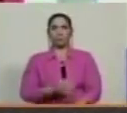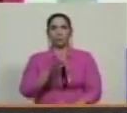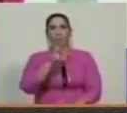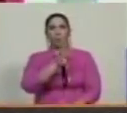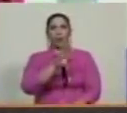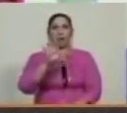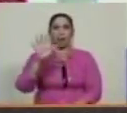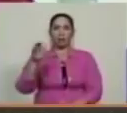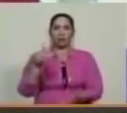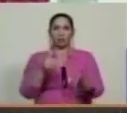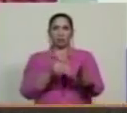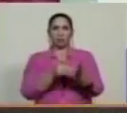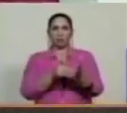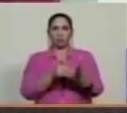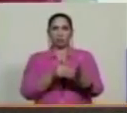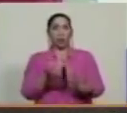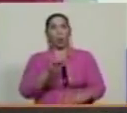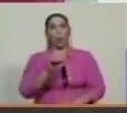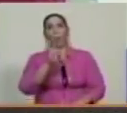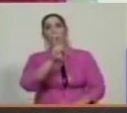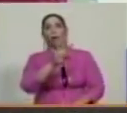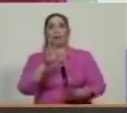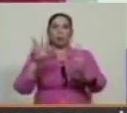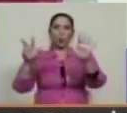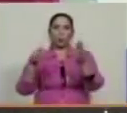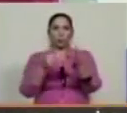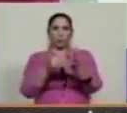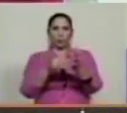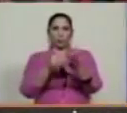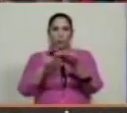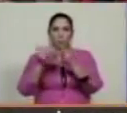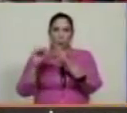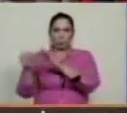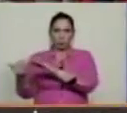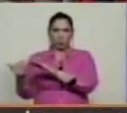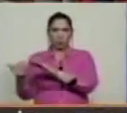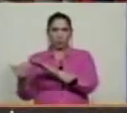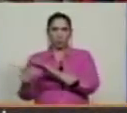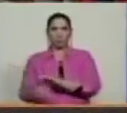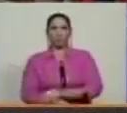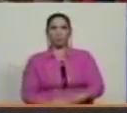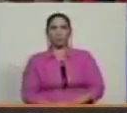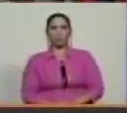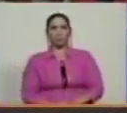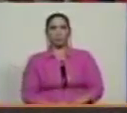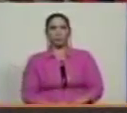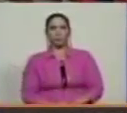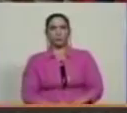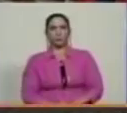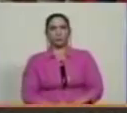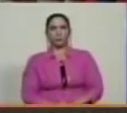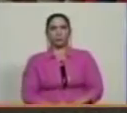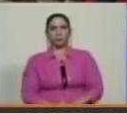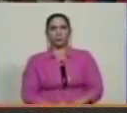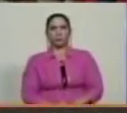45.000 consejos, ¿cuánto? 48.000. Para que no me vayan a agarrar aquí que Diosdado dijo.